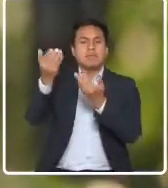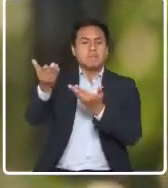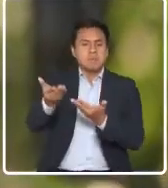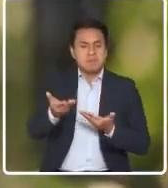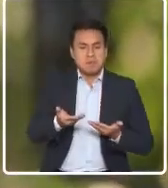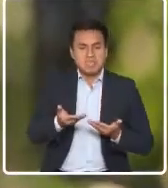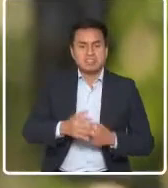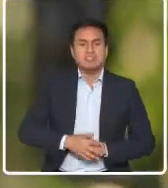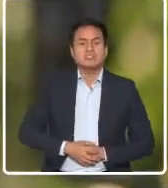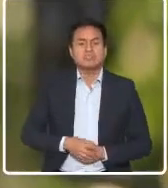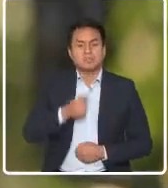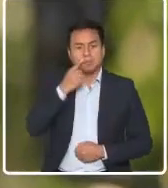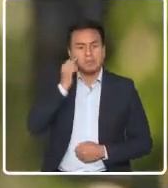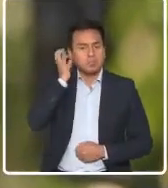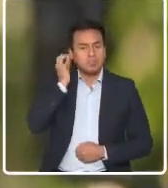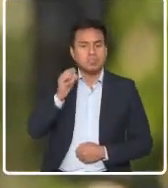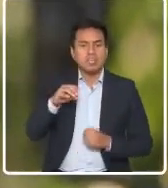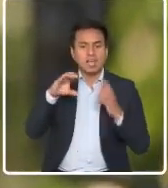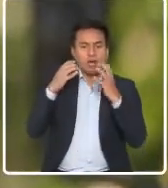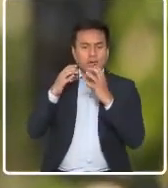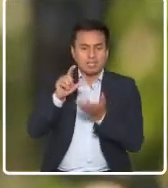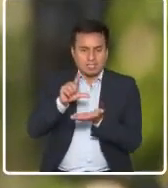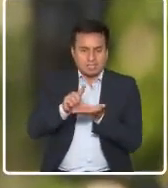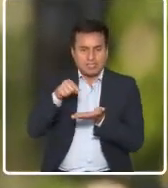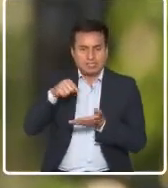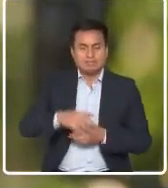Bienvenidos, bienvenidas a Cauquenes.